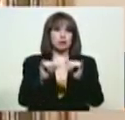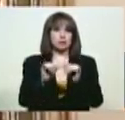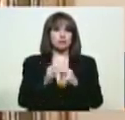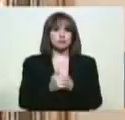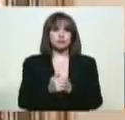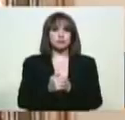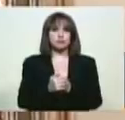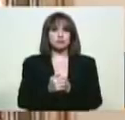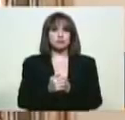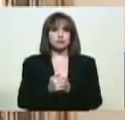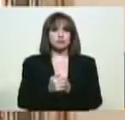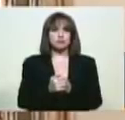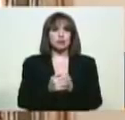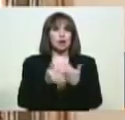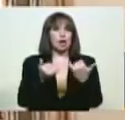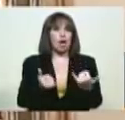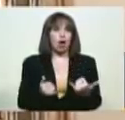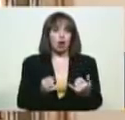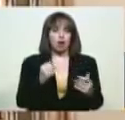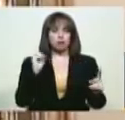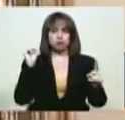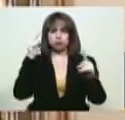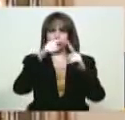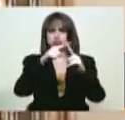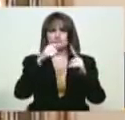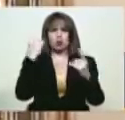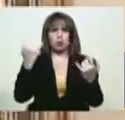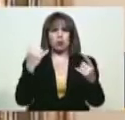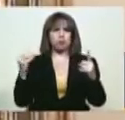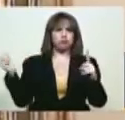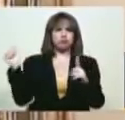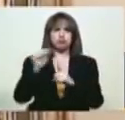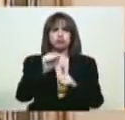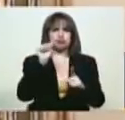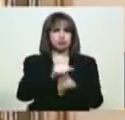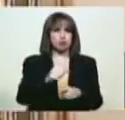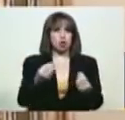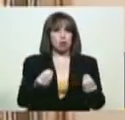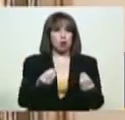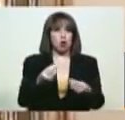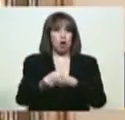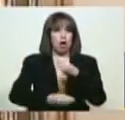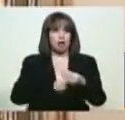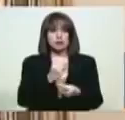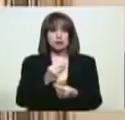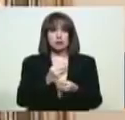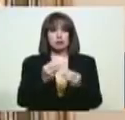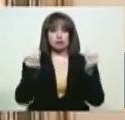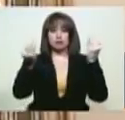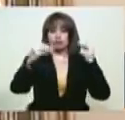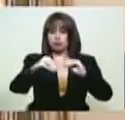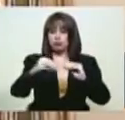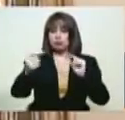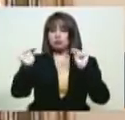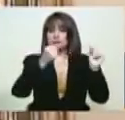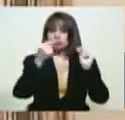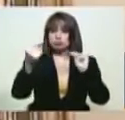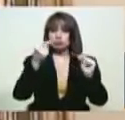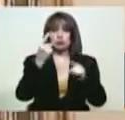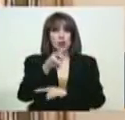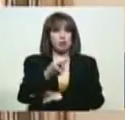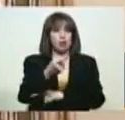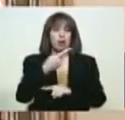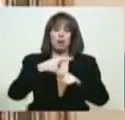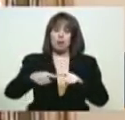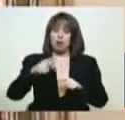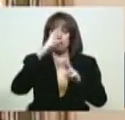Nosotros vamos a ir ahora a una ofensiva y queremos hacerlo en el marco de la concertación, pero que